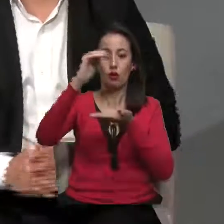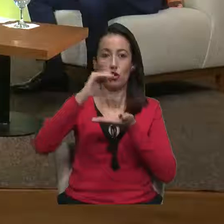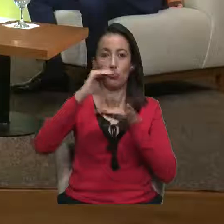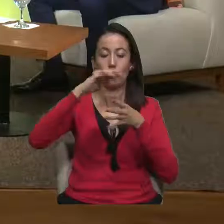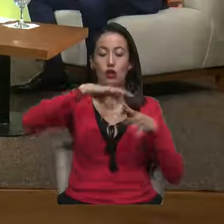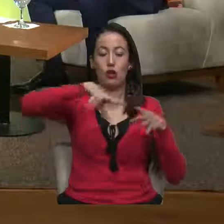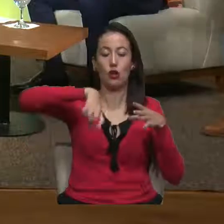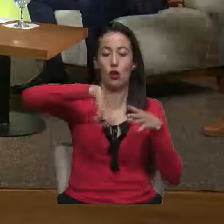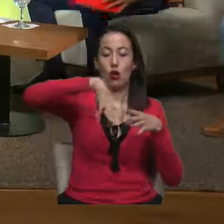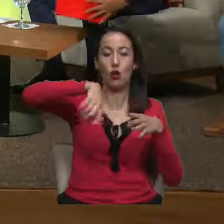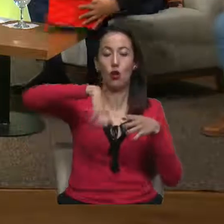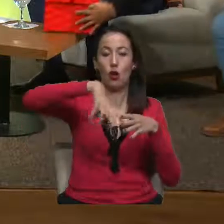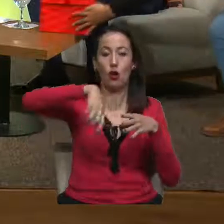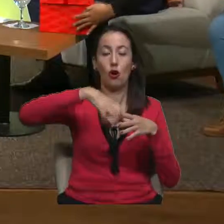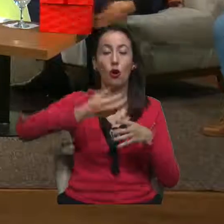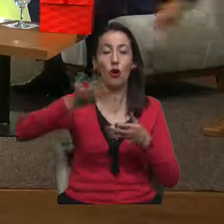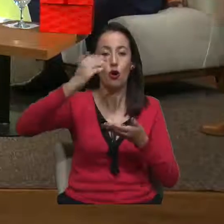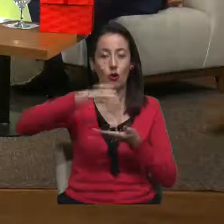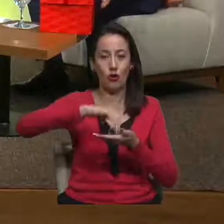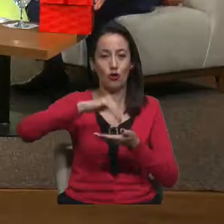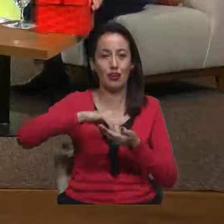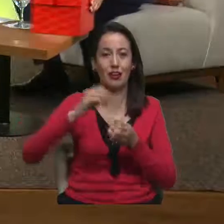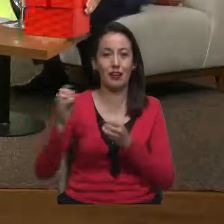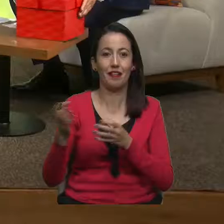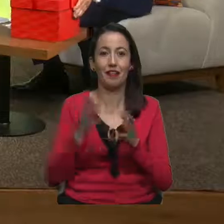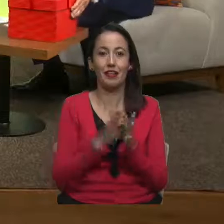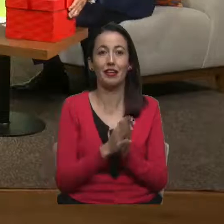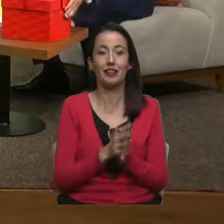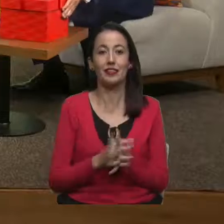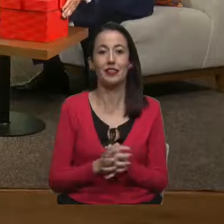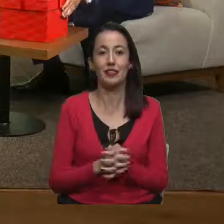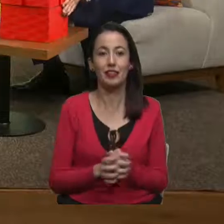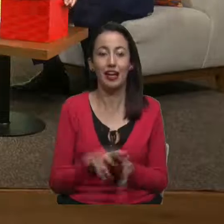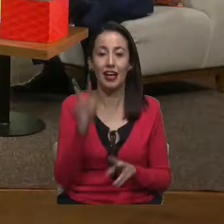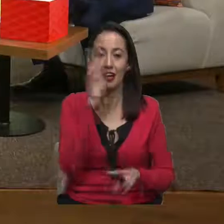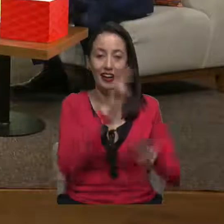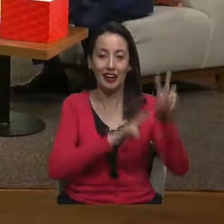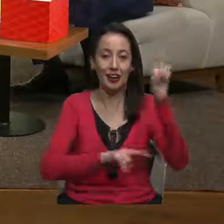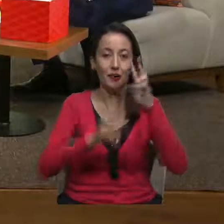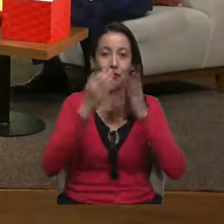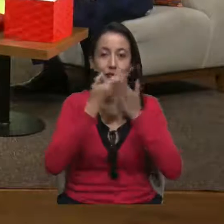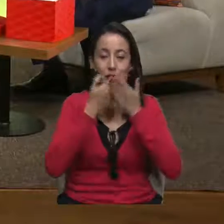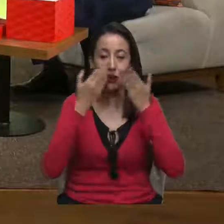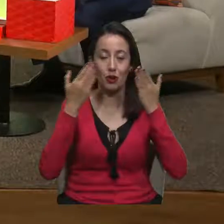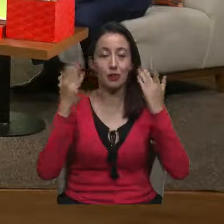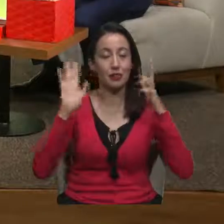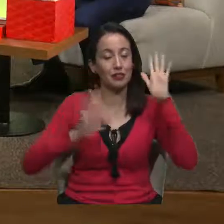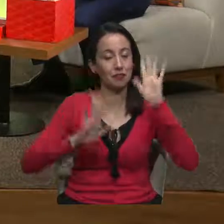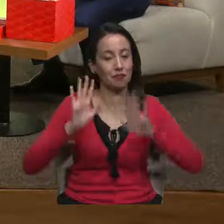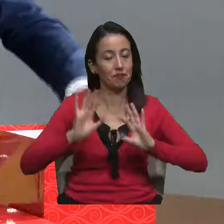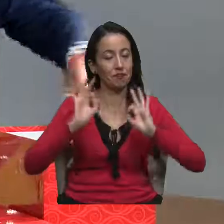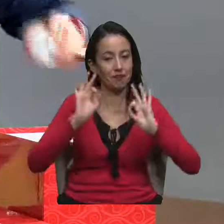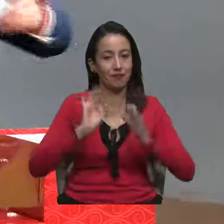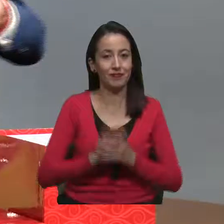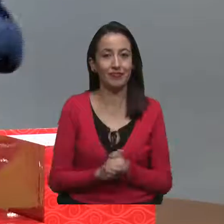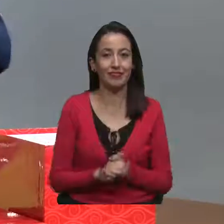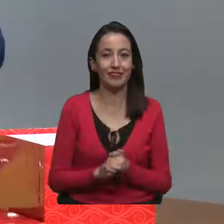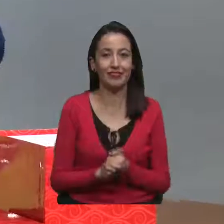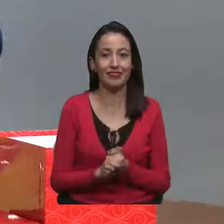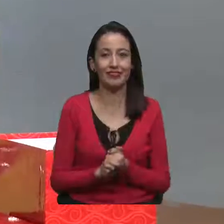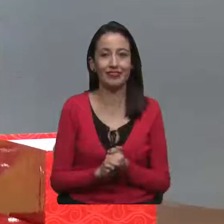comparta la cajita para poder arrancar grass revisando algunos elementos para poder desarrollar algunas explicaciones